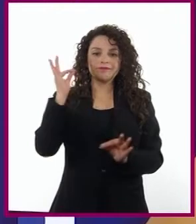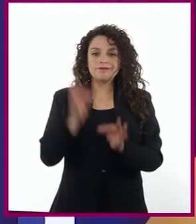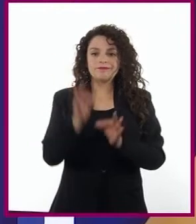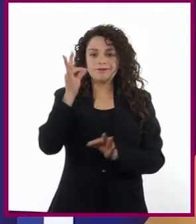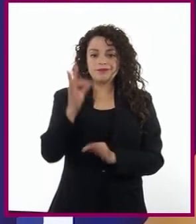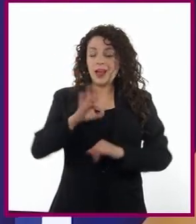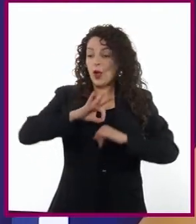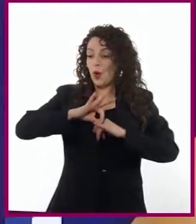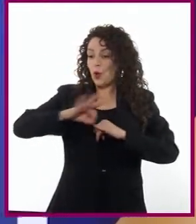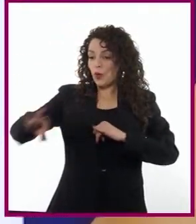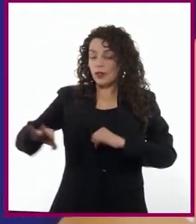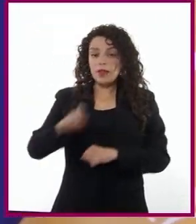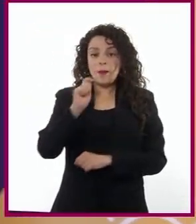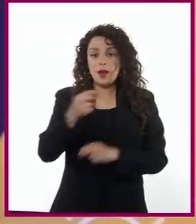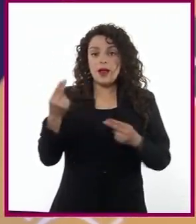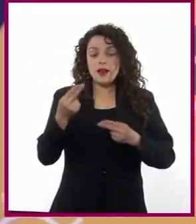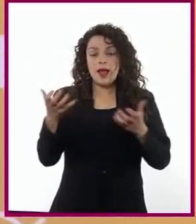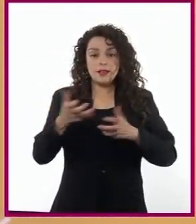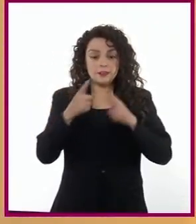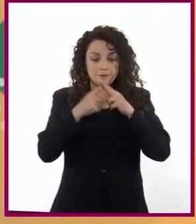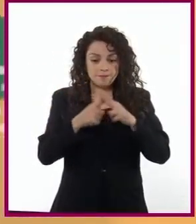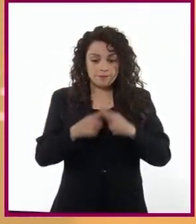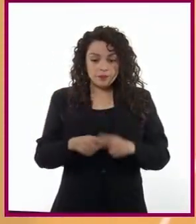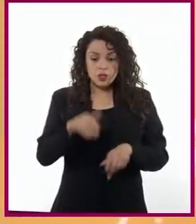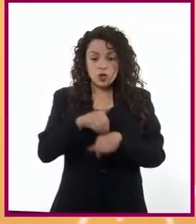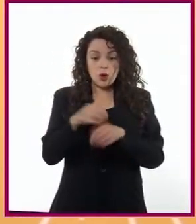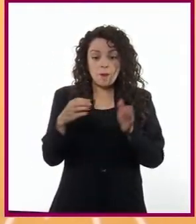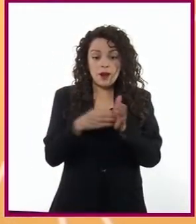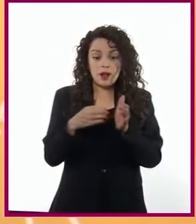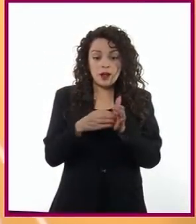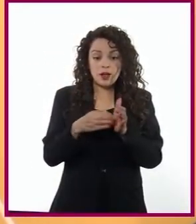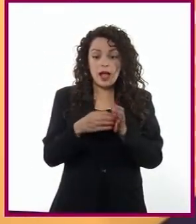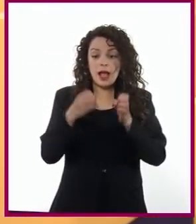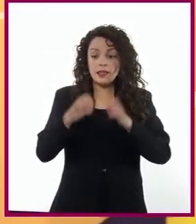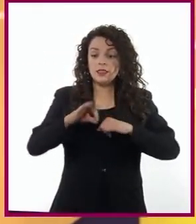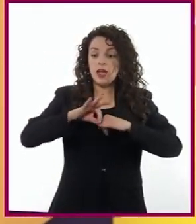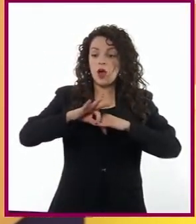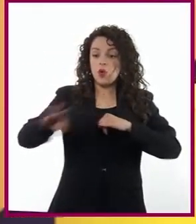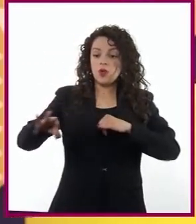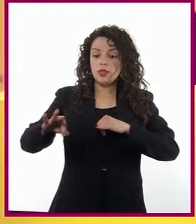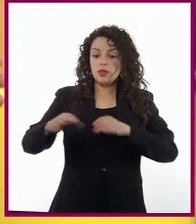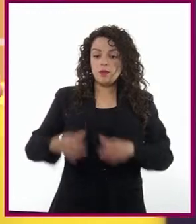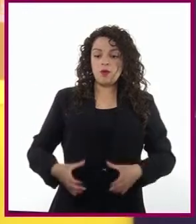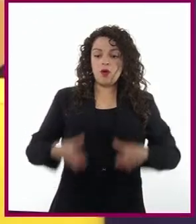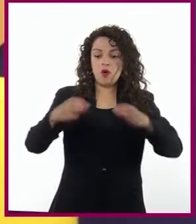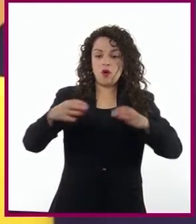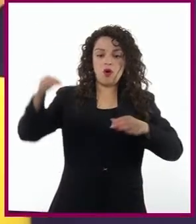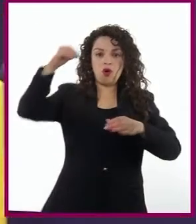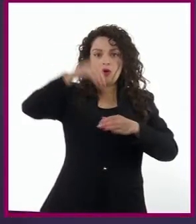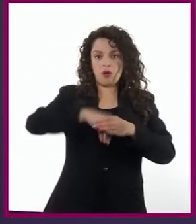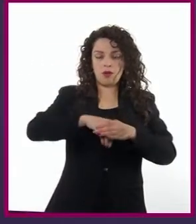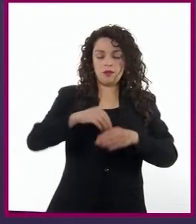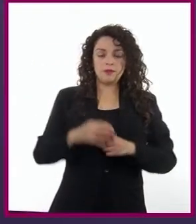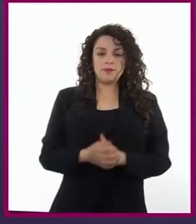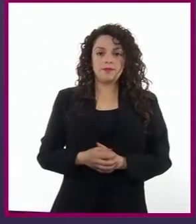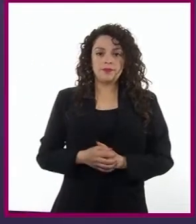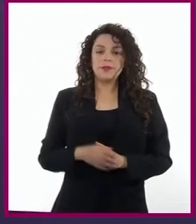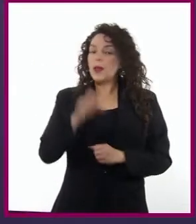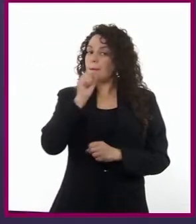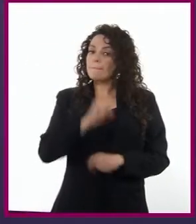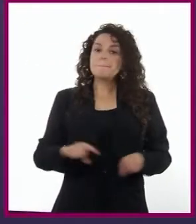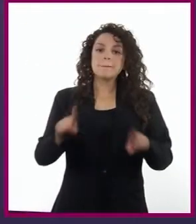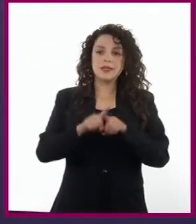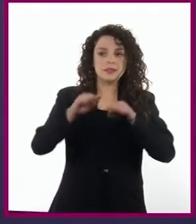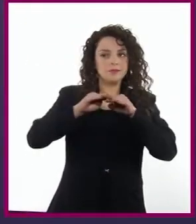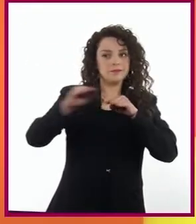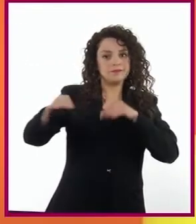último, nos resta calcular el número de cajas que caben en el último contenedor, que también presentan las mismas